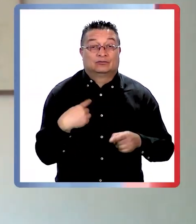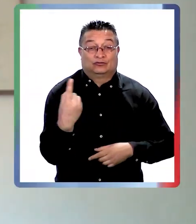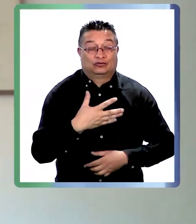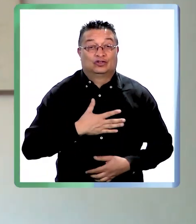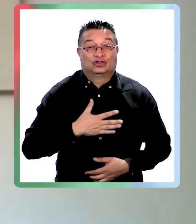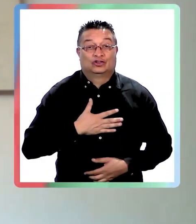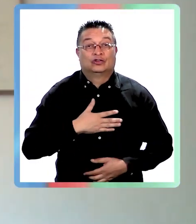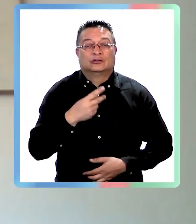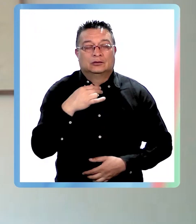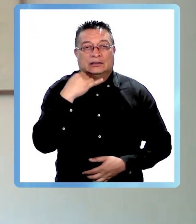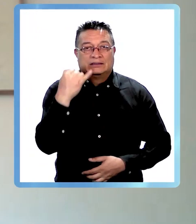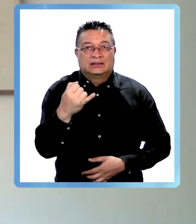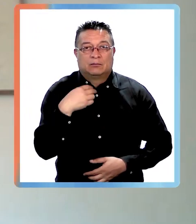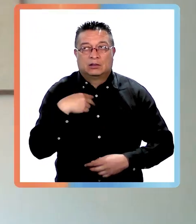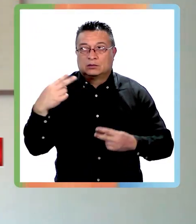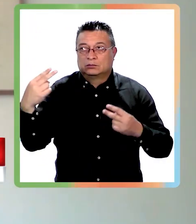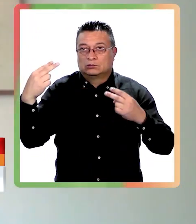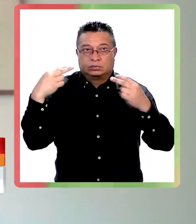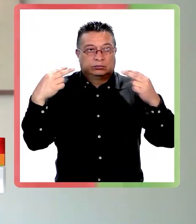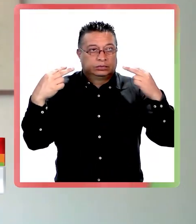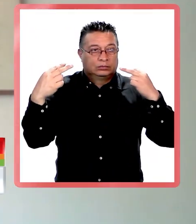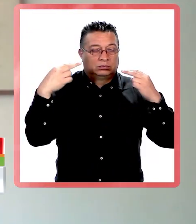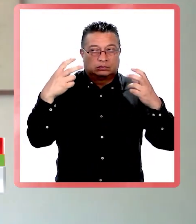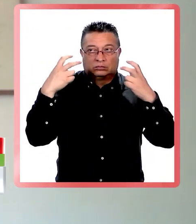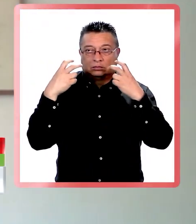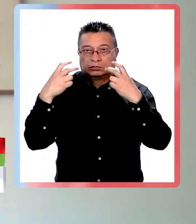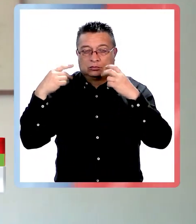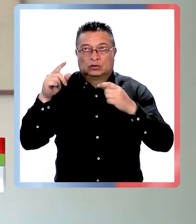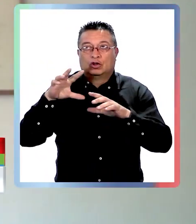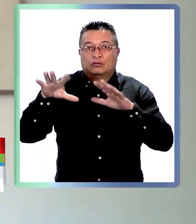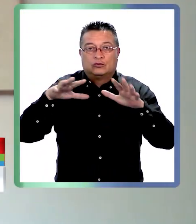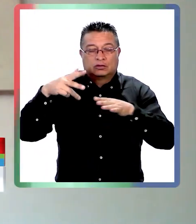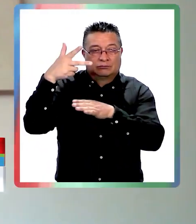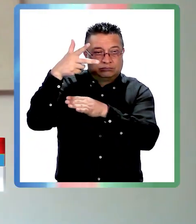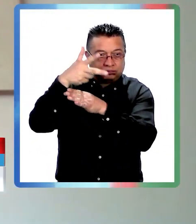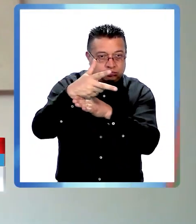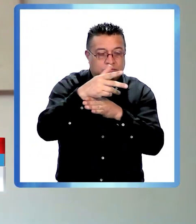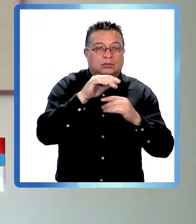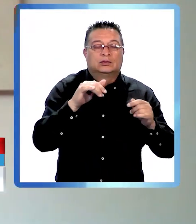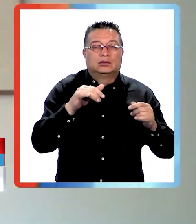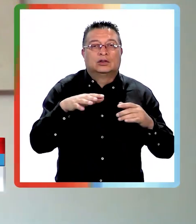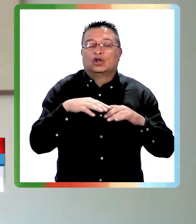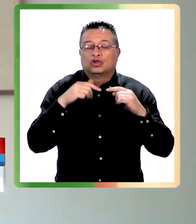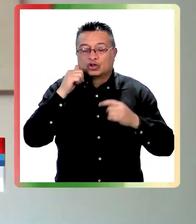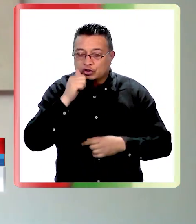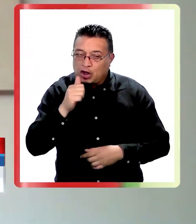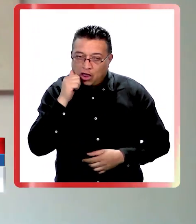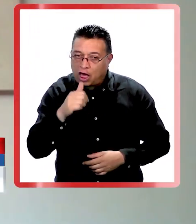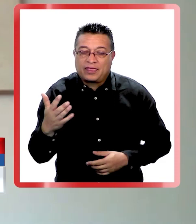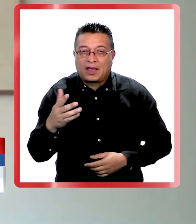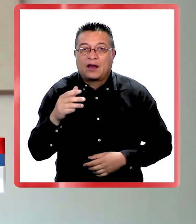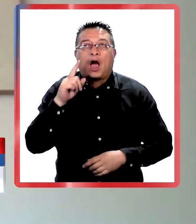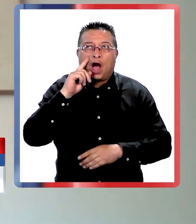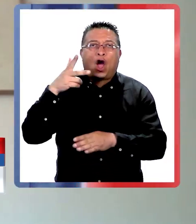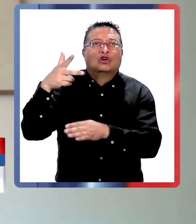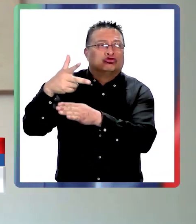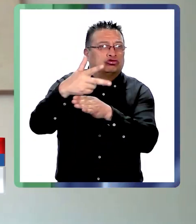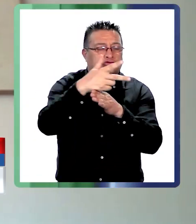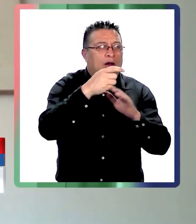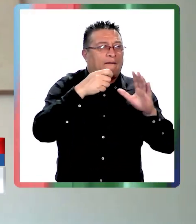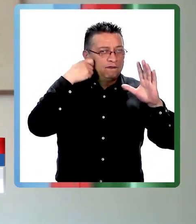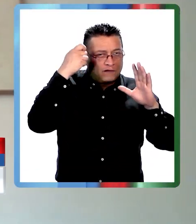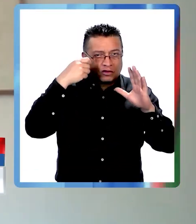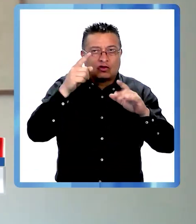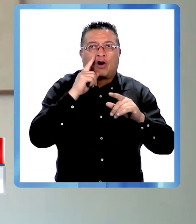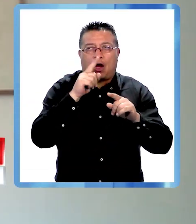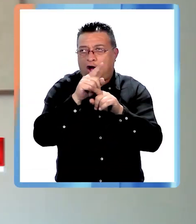nosotros estamos constantemente vigilados, ¿no es cierto? Estamos vigilados por dispositivos todos los días, ¿no es cierto? Hay cámaras,